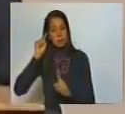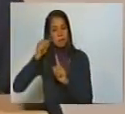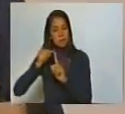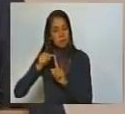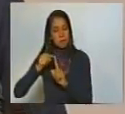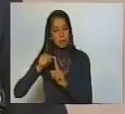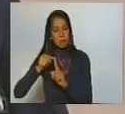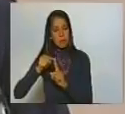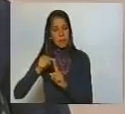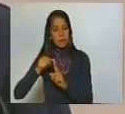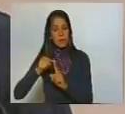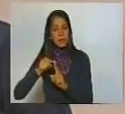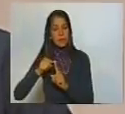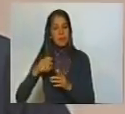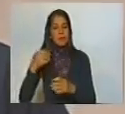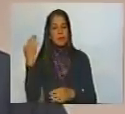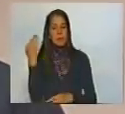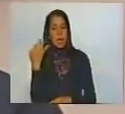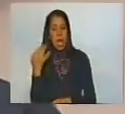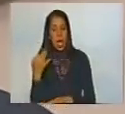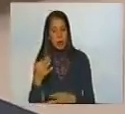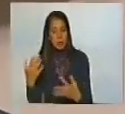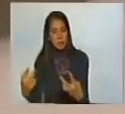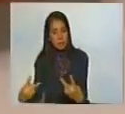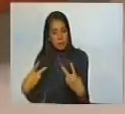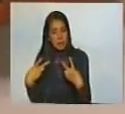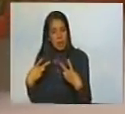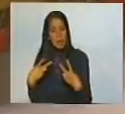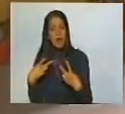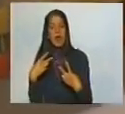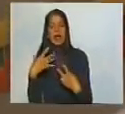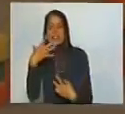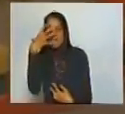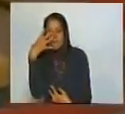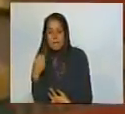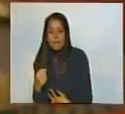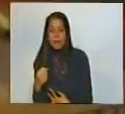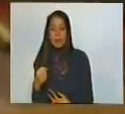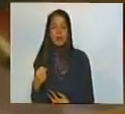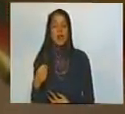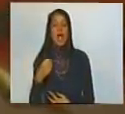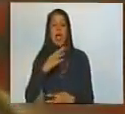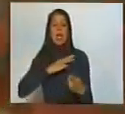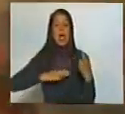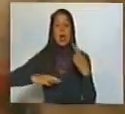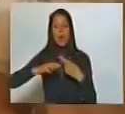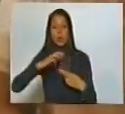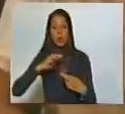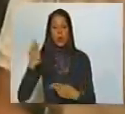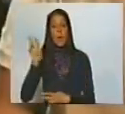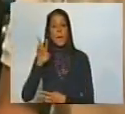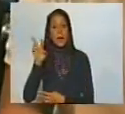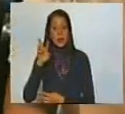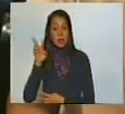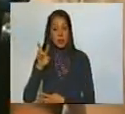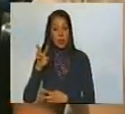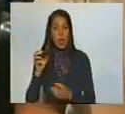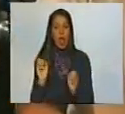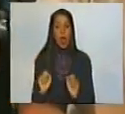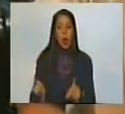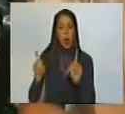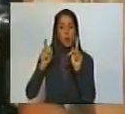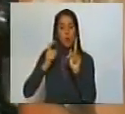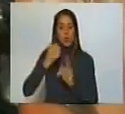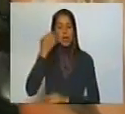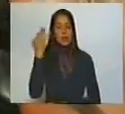mensaje de ver la realidad, de entender que tienen en la revolución bolivariana todas las posibilidades